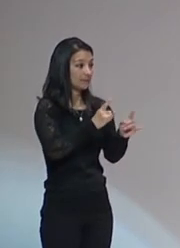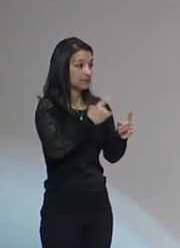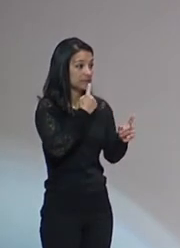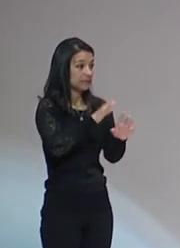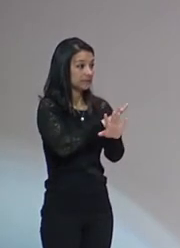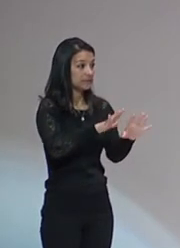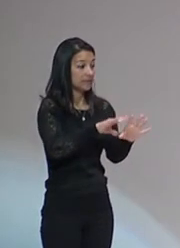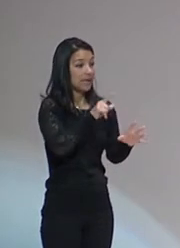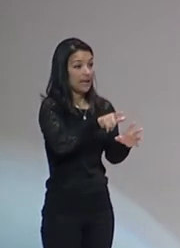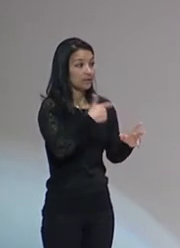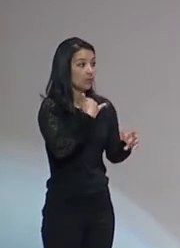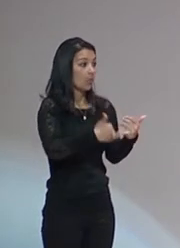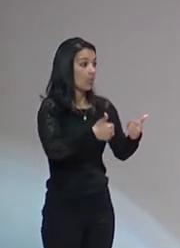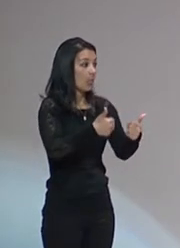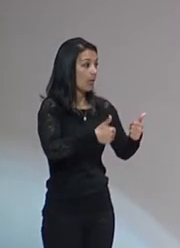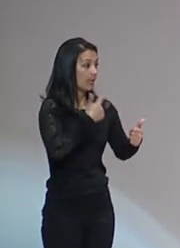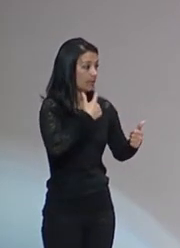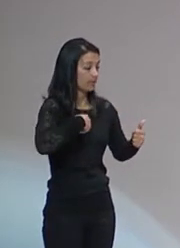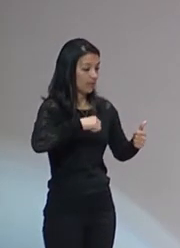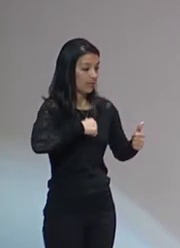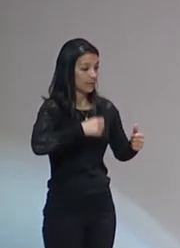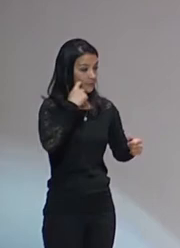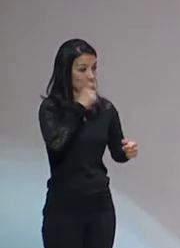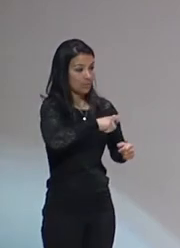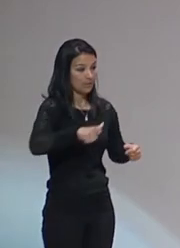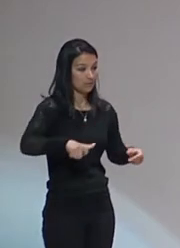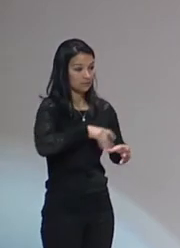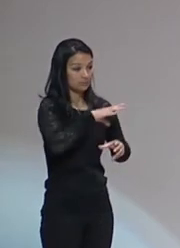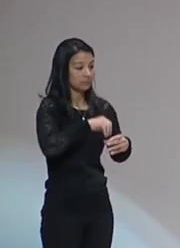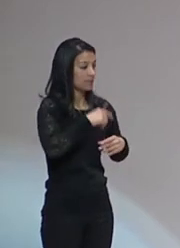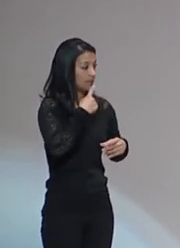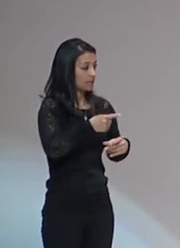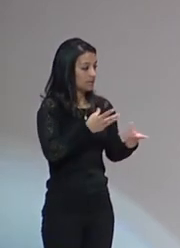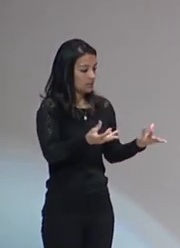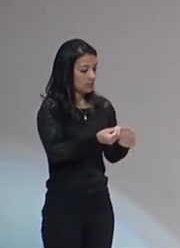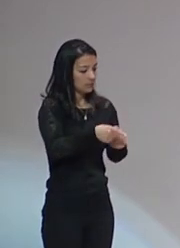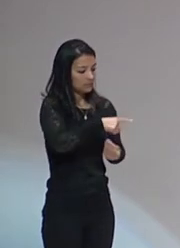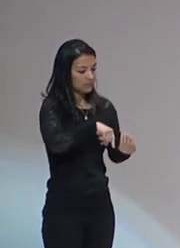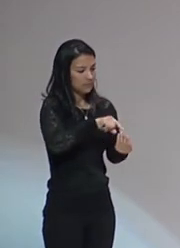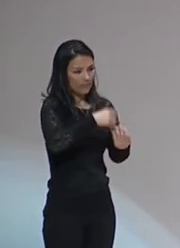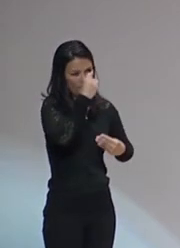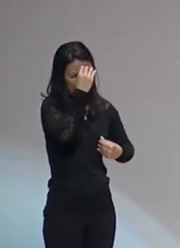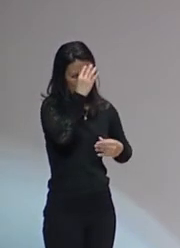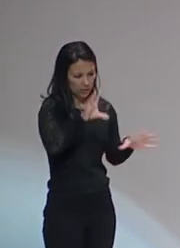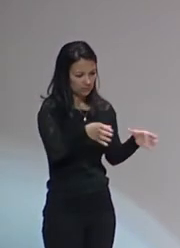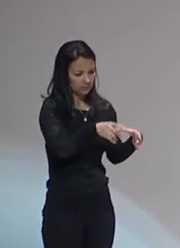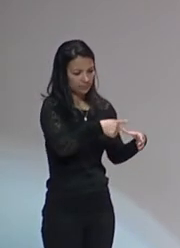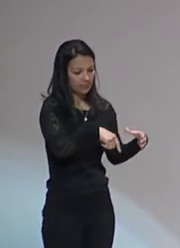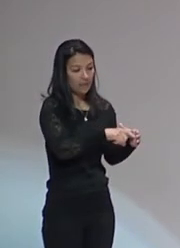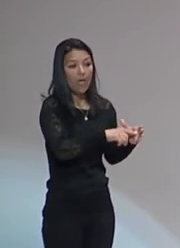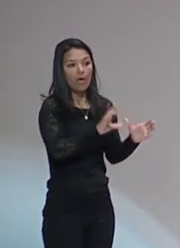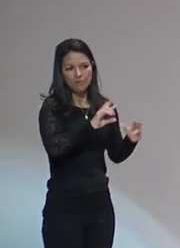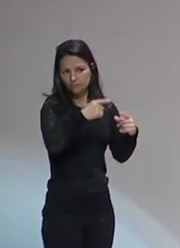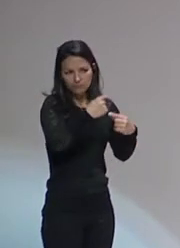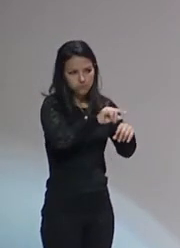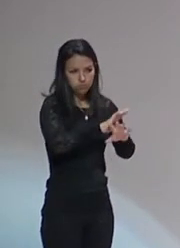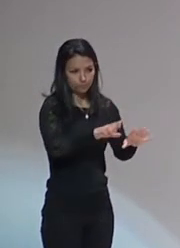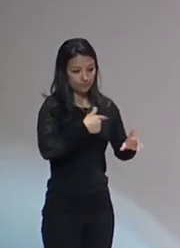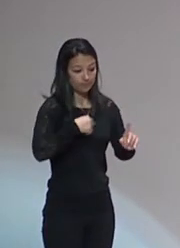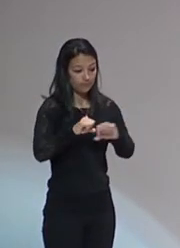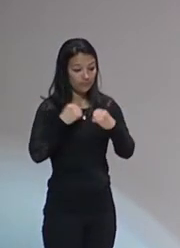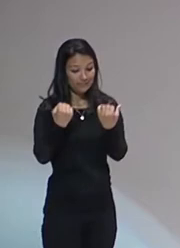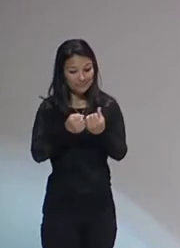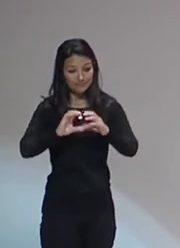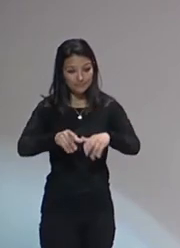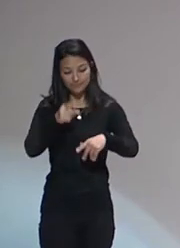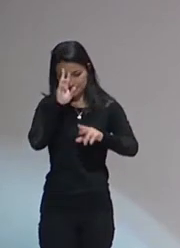Declaración Universal de los Derechos Humanos, ¿verdad? Es un conjunto de valores mínimos que si nosotros los respetamos en el aula,